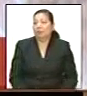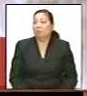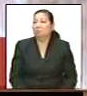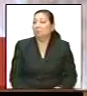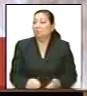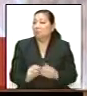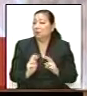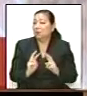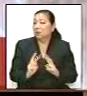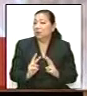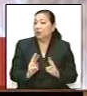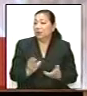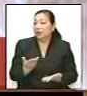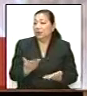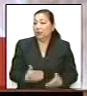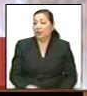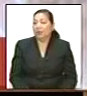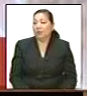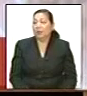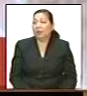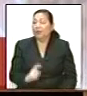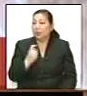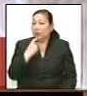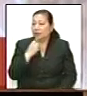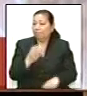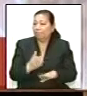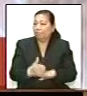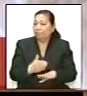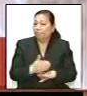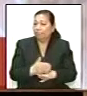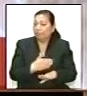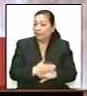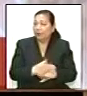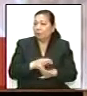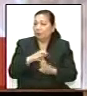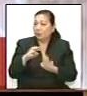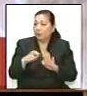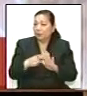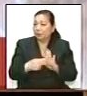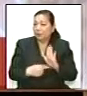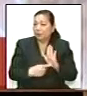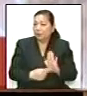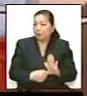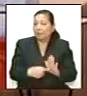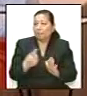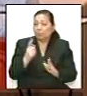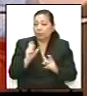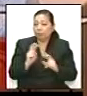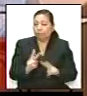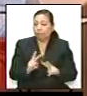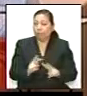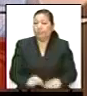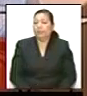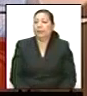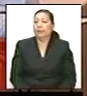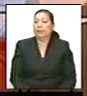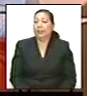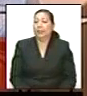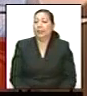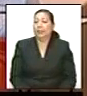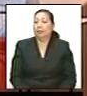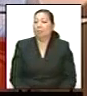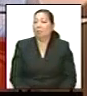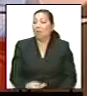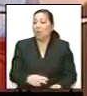observadores se han desarrollado sobre la base de proyectos presentados por los observadores de manera